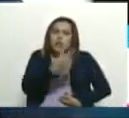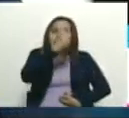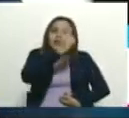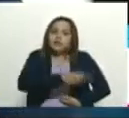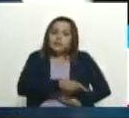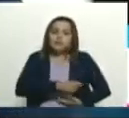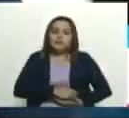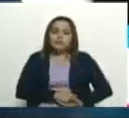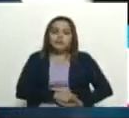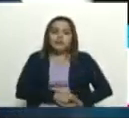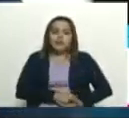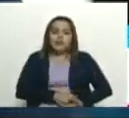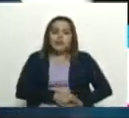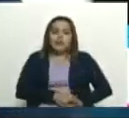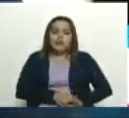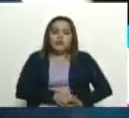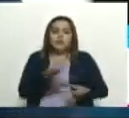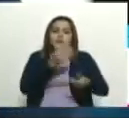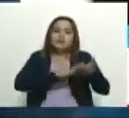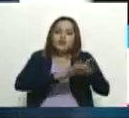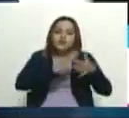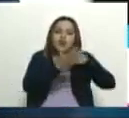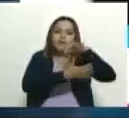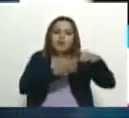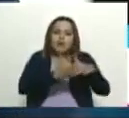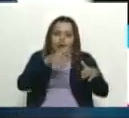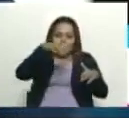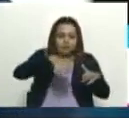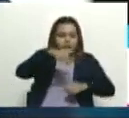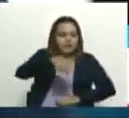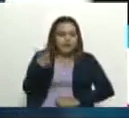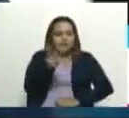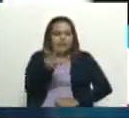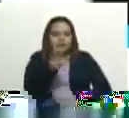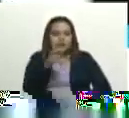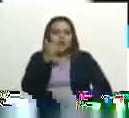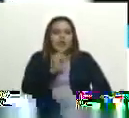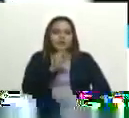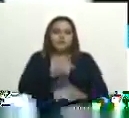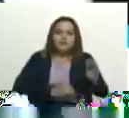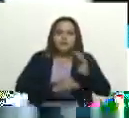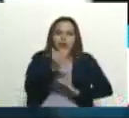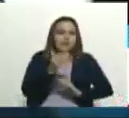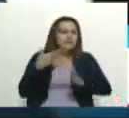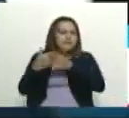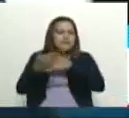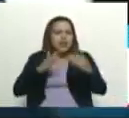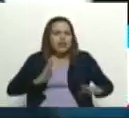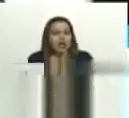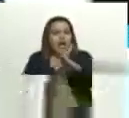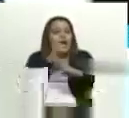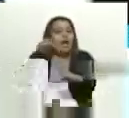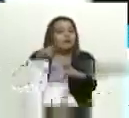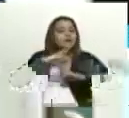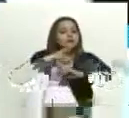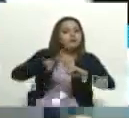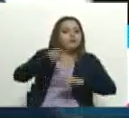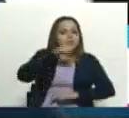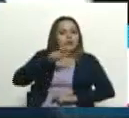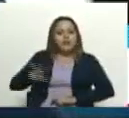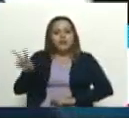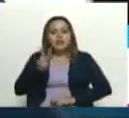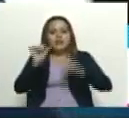son resolución de problemas locales que superan el efecto de las sanciones. Es la respuesta del pueblo venezolano y